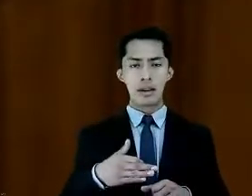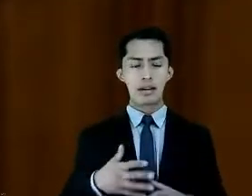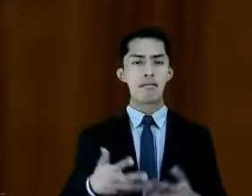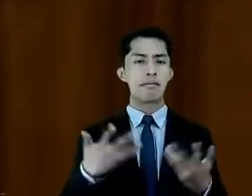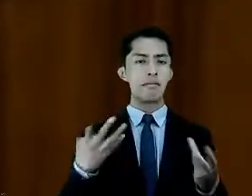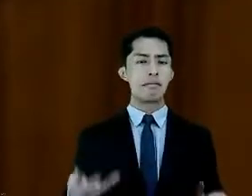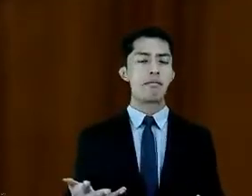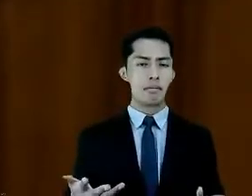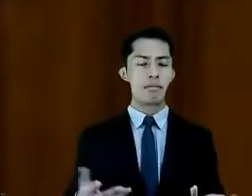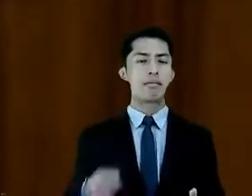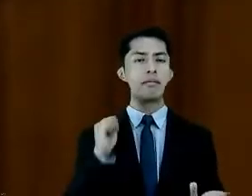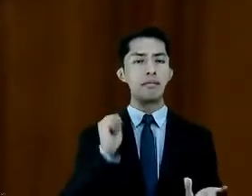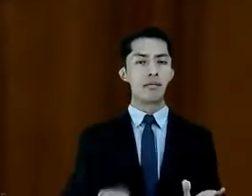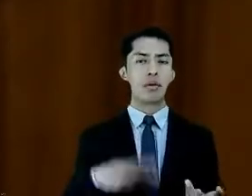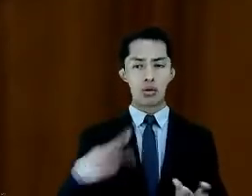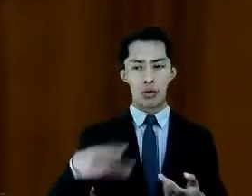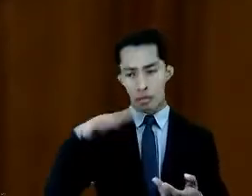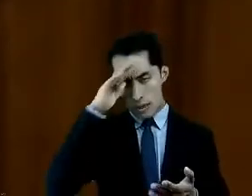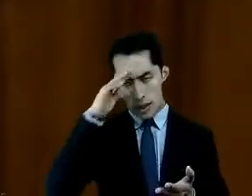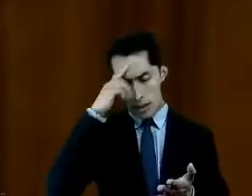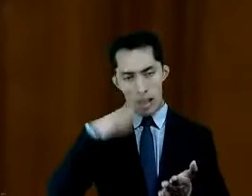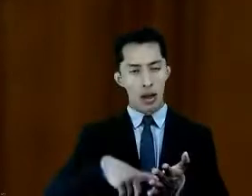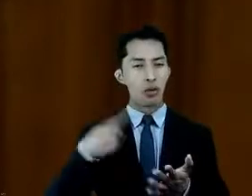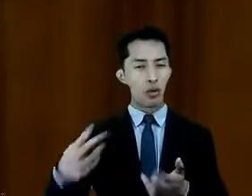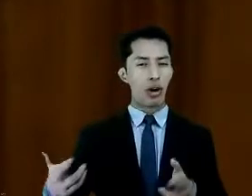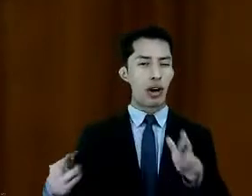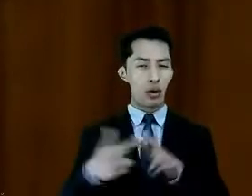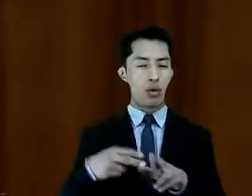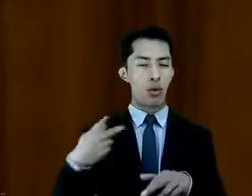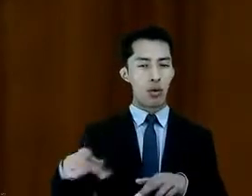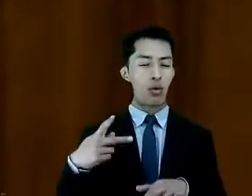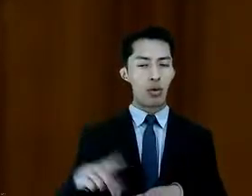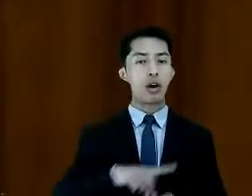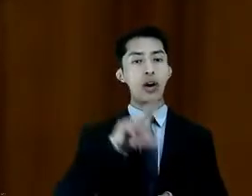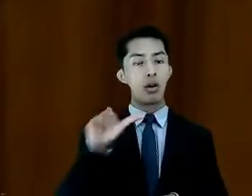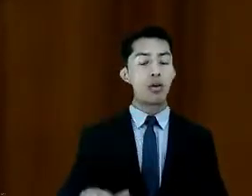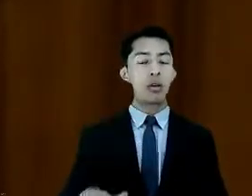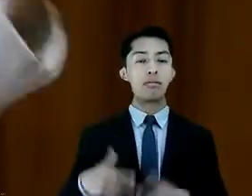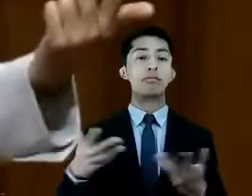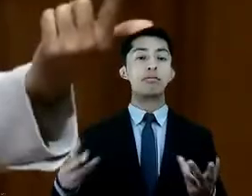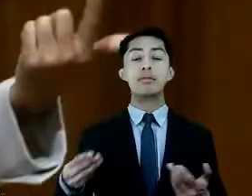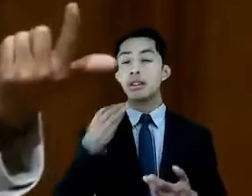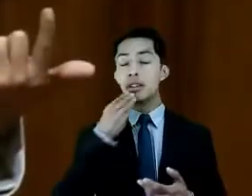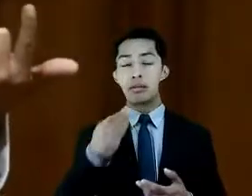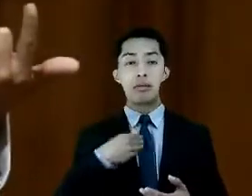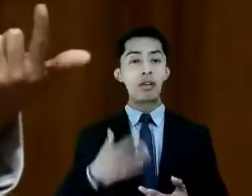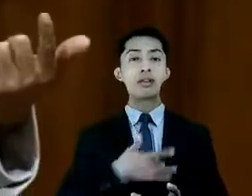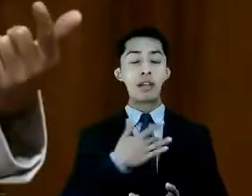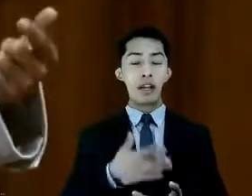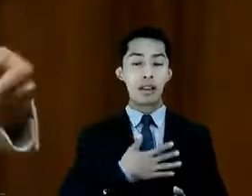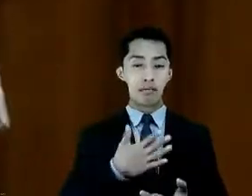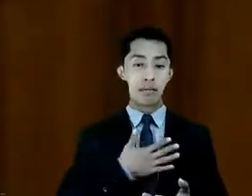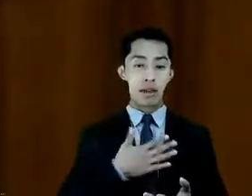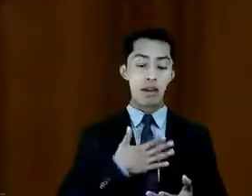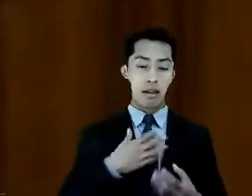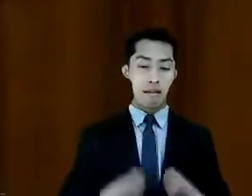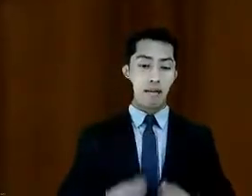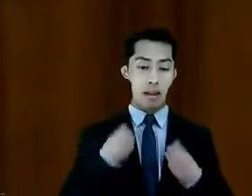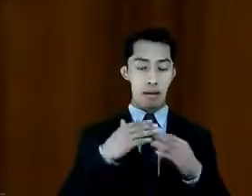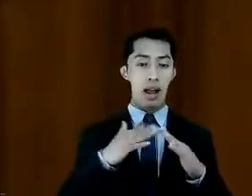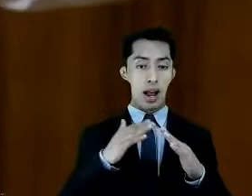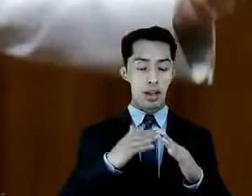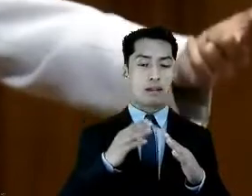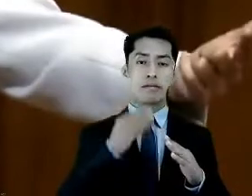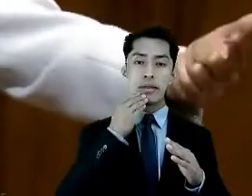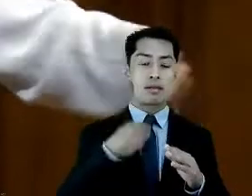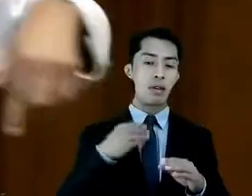que, por su creencia religiosa, se tienen que ver exiliados de su propia comunidad y tienen